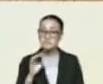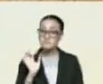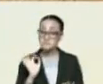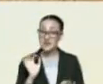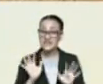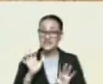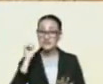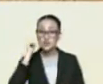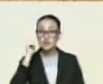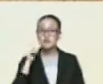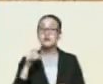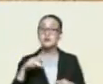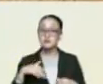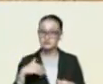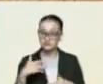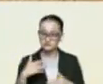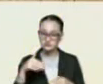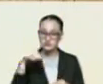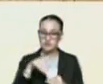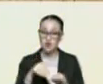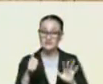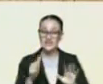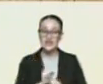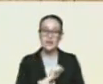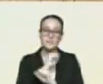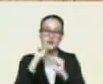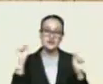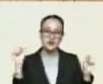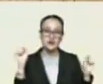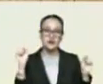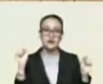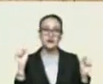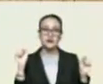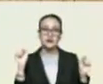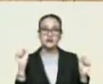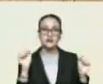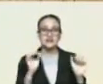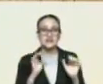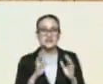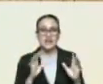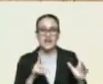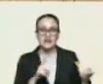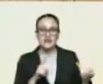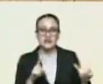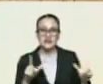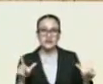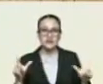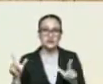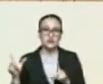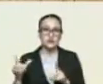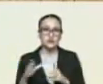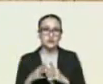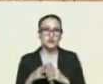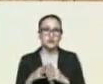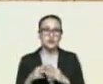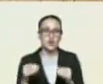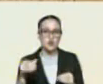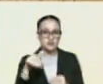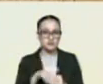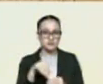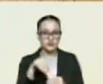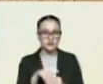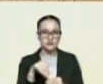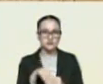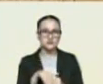15 de octubre, como todos sabemos, a las 6 de la mañana ya teníamos constituidas las mesas